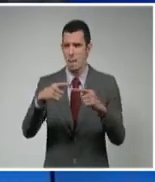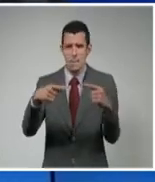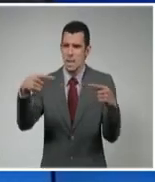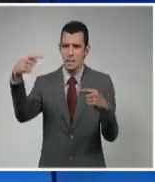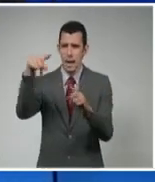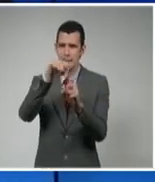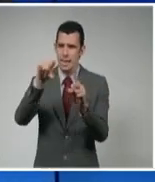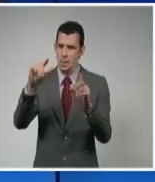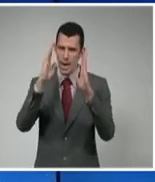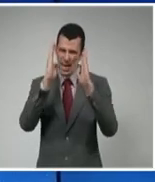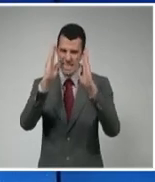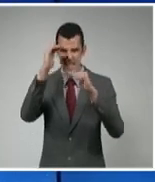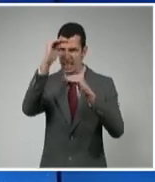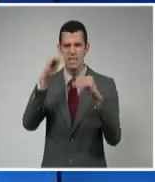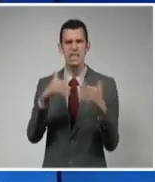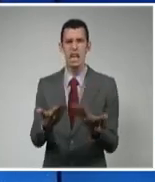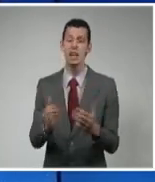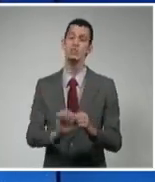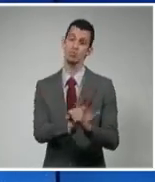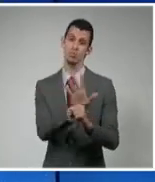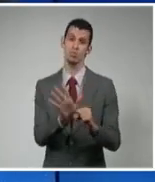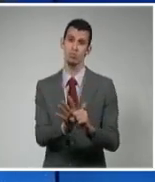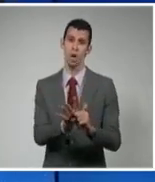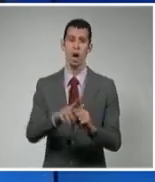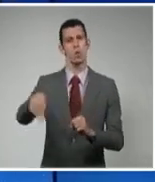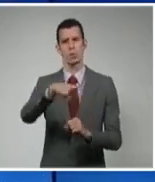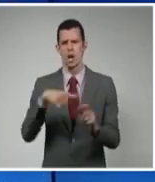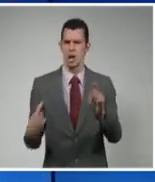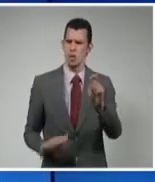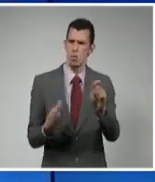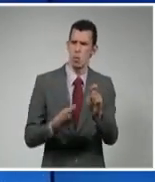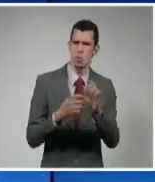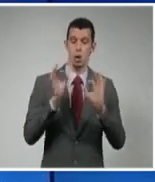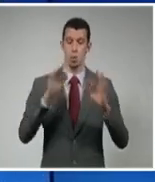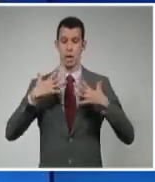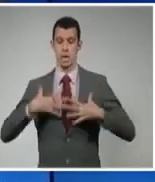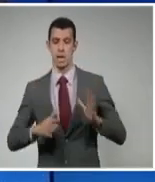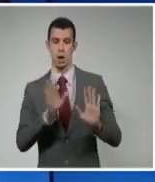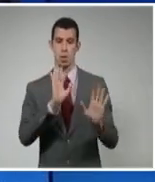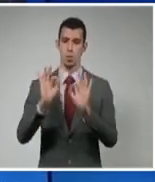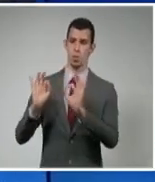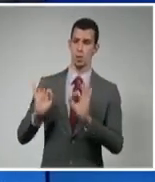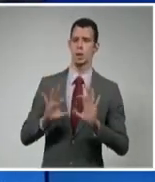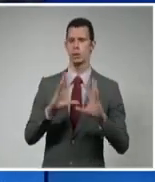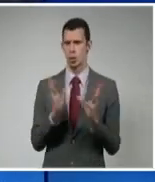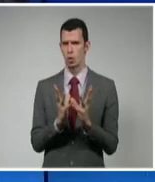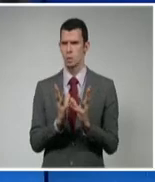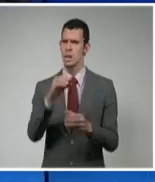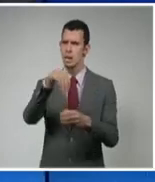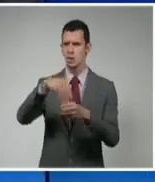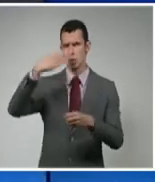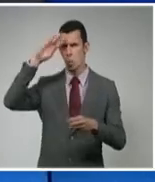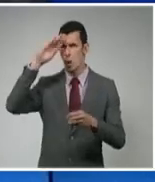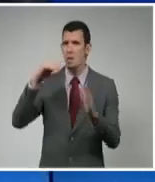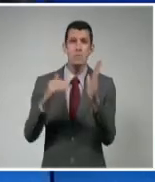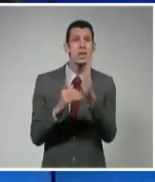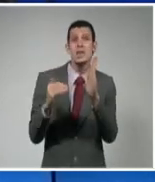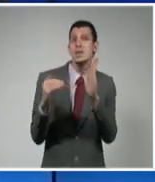precedentes, sumado también a los retos del ordenamiento, a las múltiples implicaciones en la vida de todos, mientras millones nos estamos dedicando a